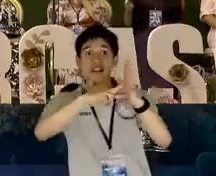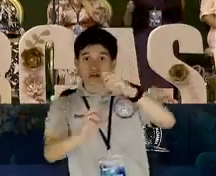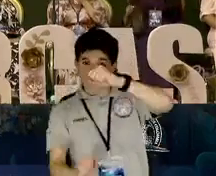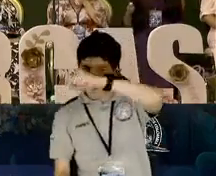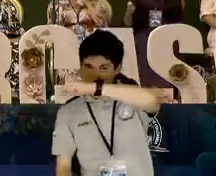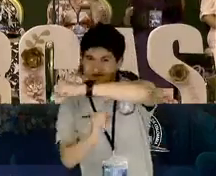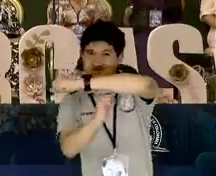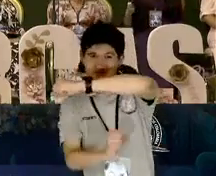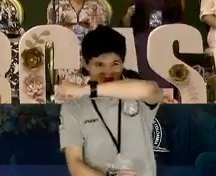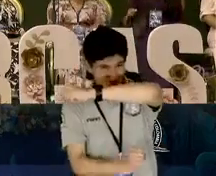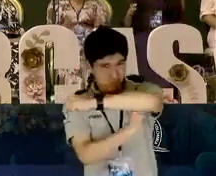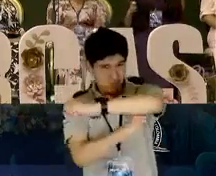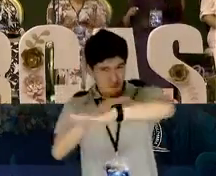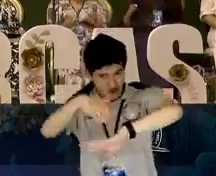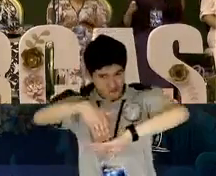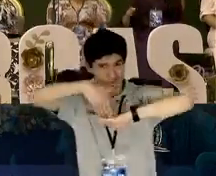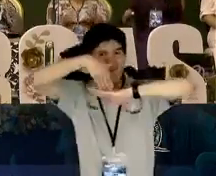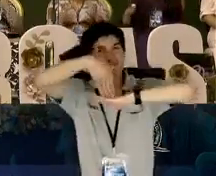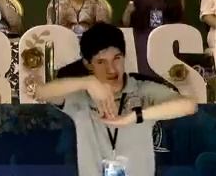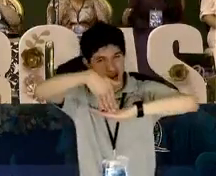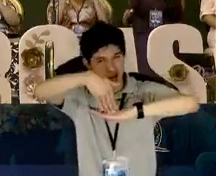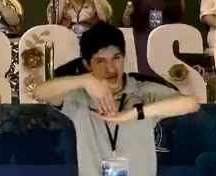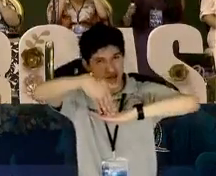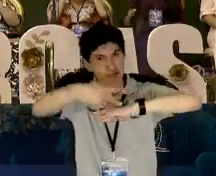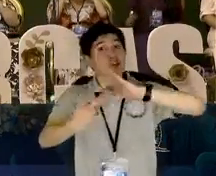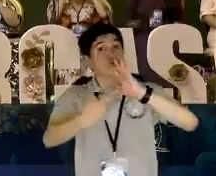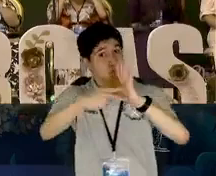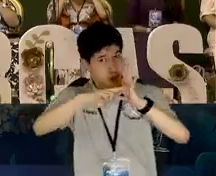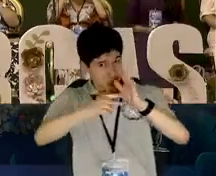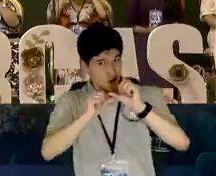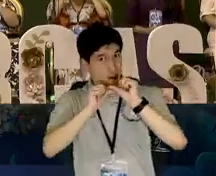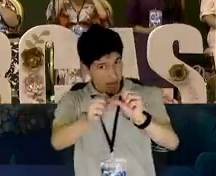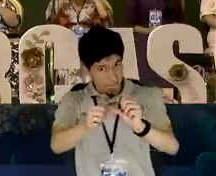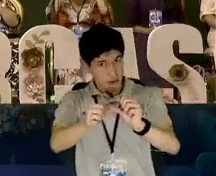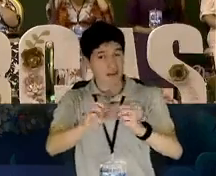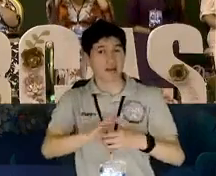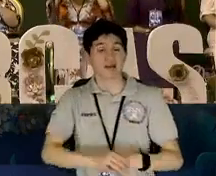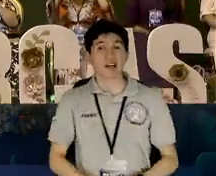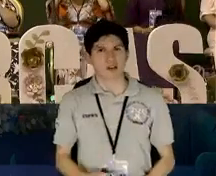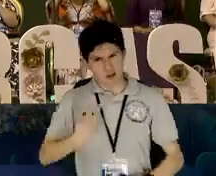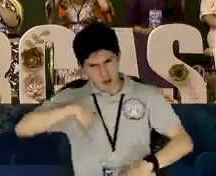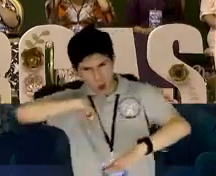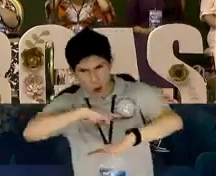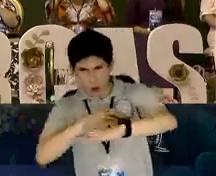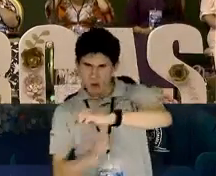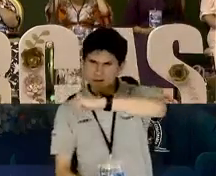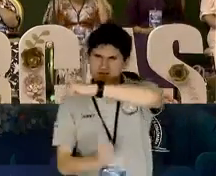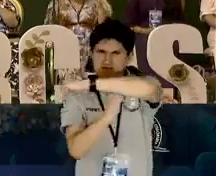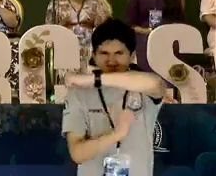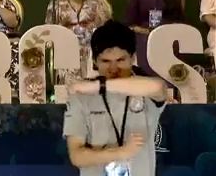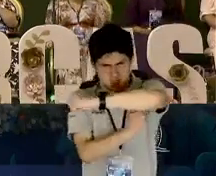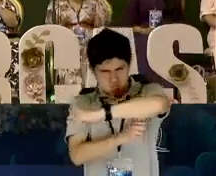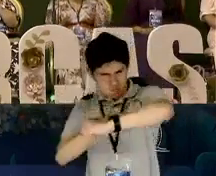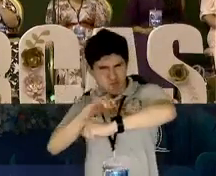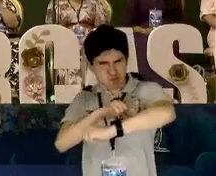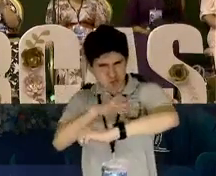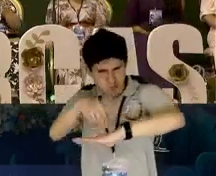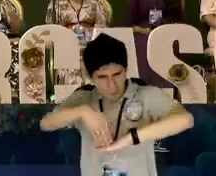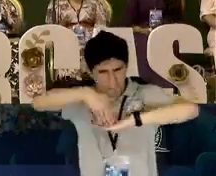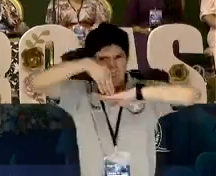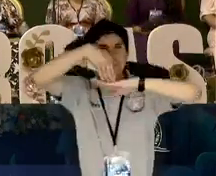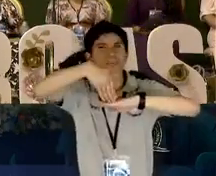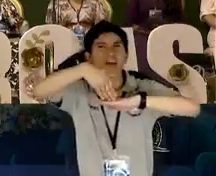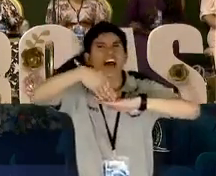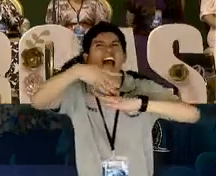a establecernos. Eso significa permanecer. Quedarnos, establecernos, fundamentarnos. ¿En qué? En